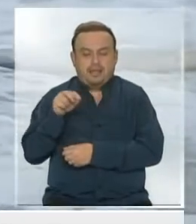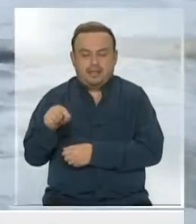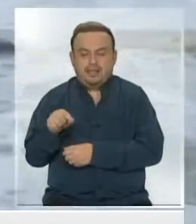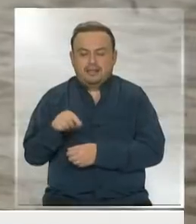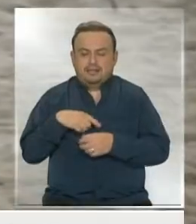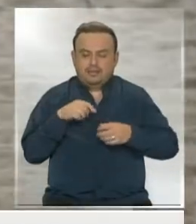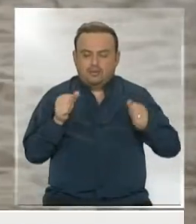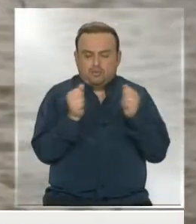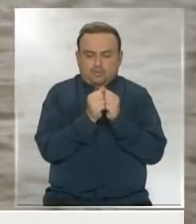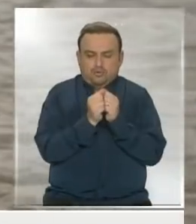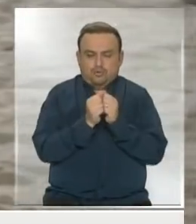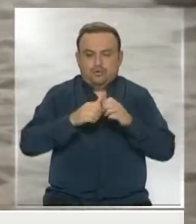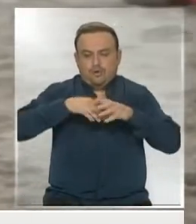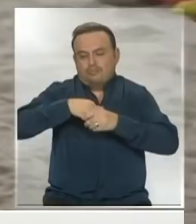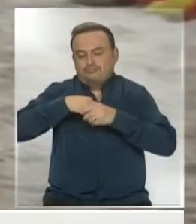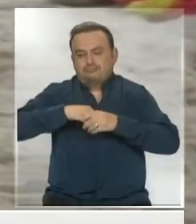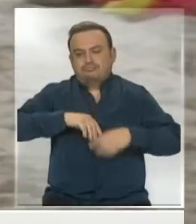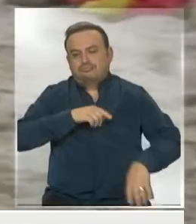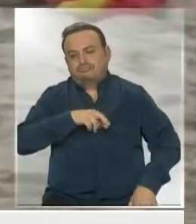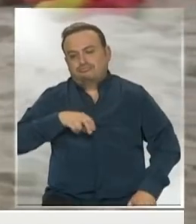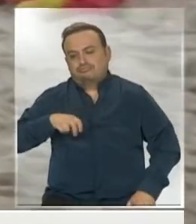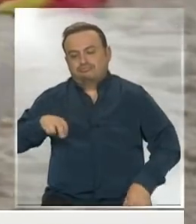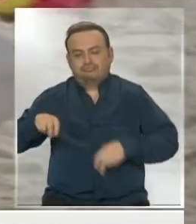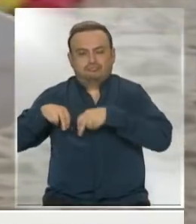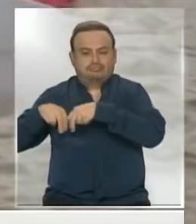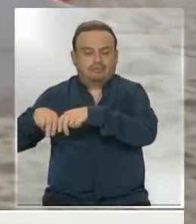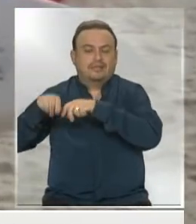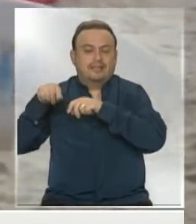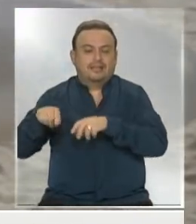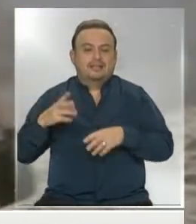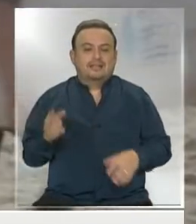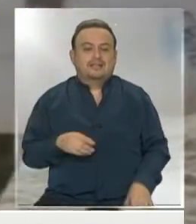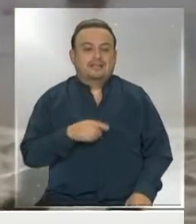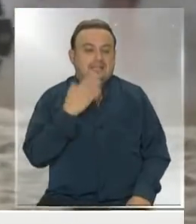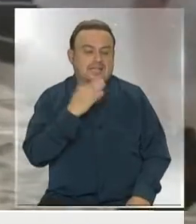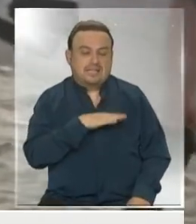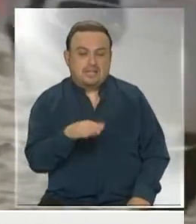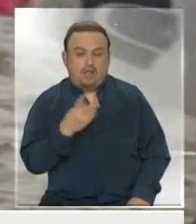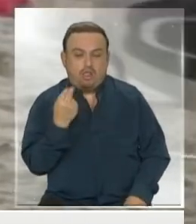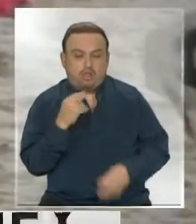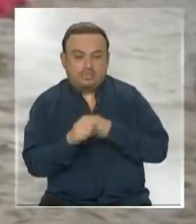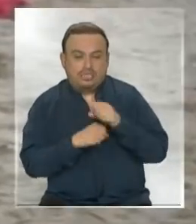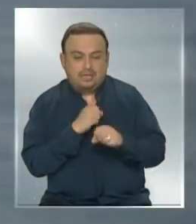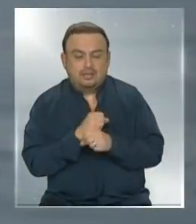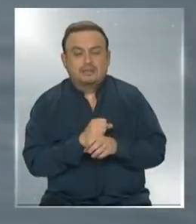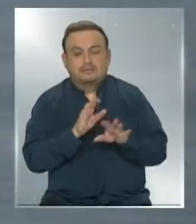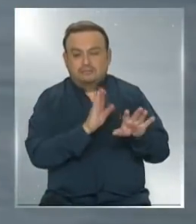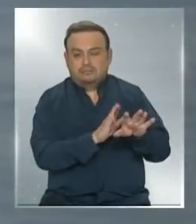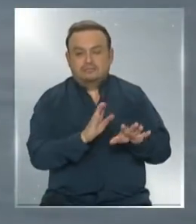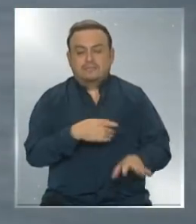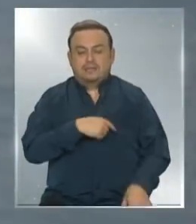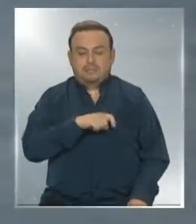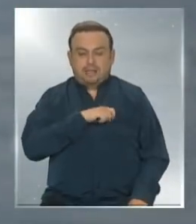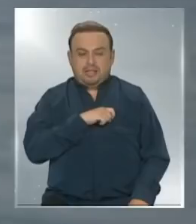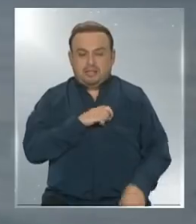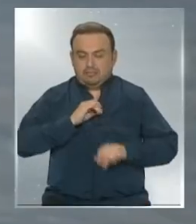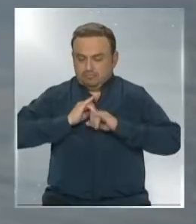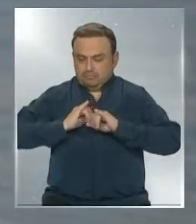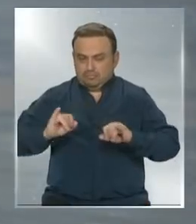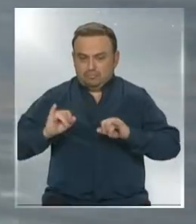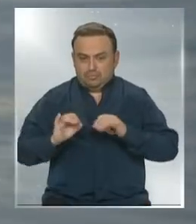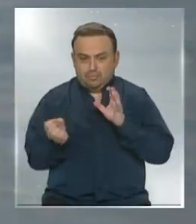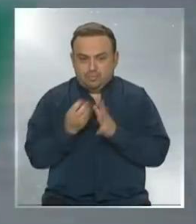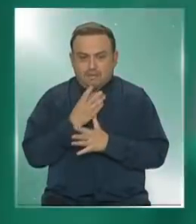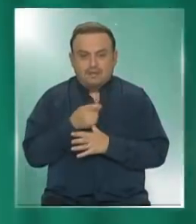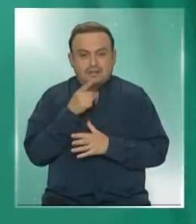los menores de 12 años. Y a propósito de España, tenemos buenas noticias que dieron a conocer desde